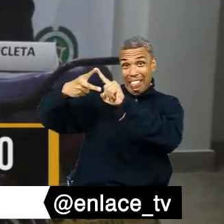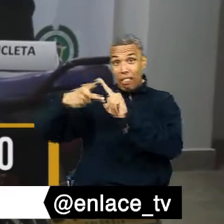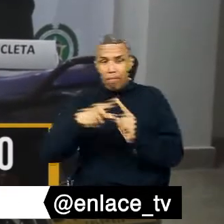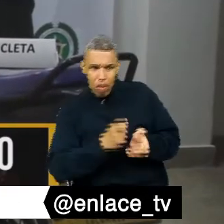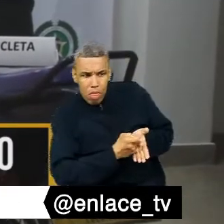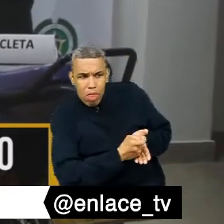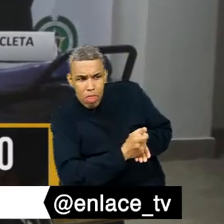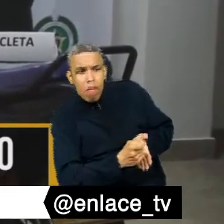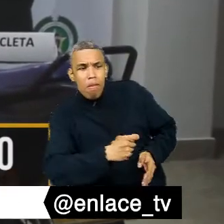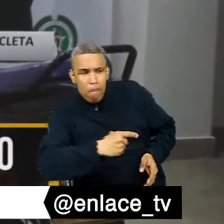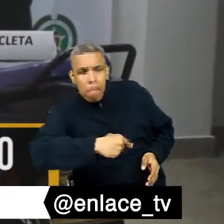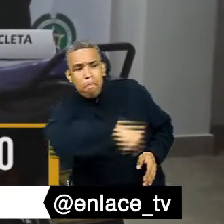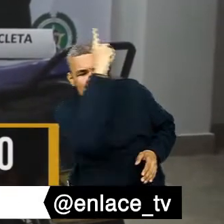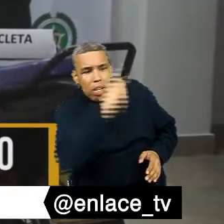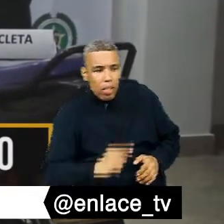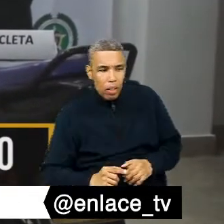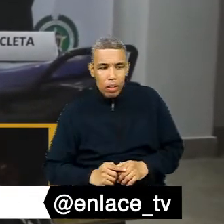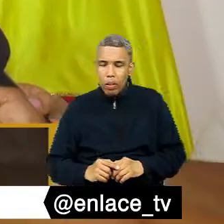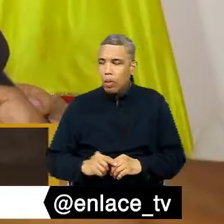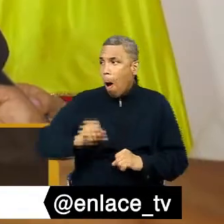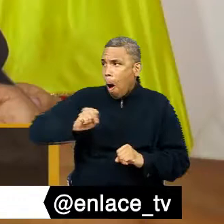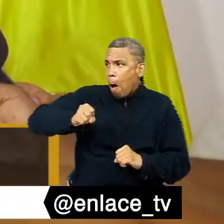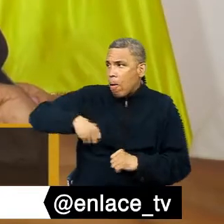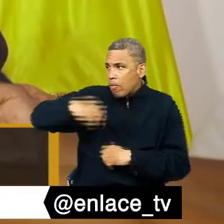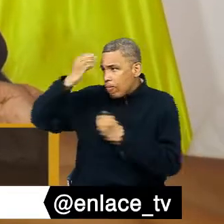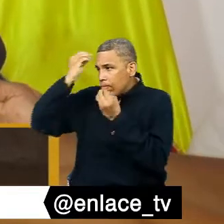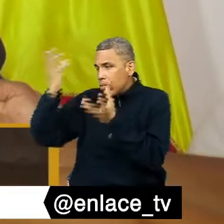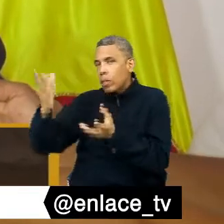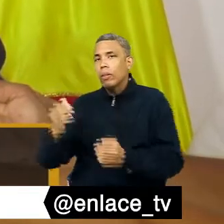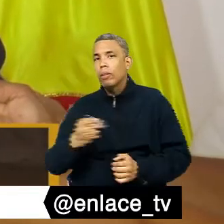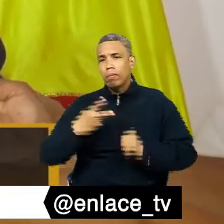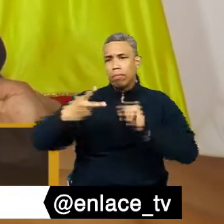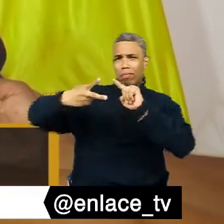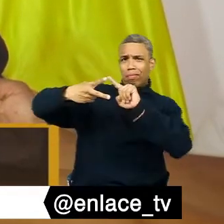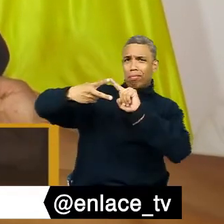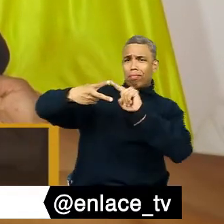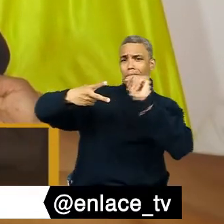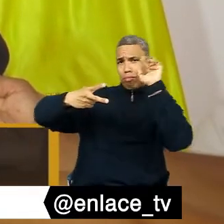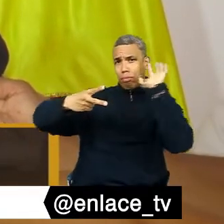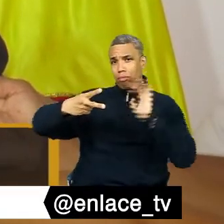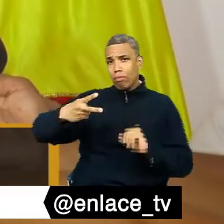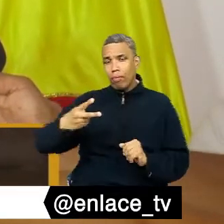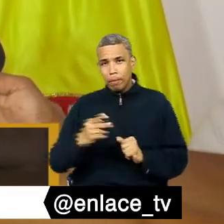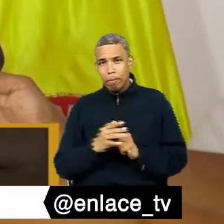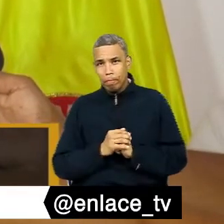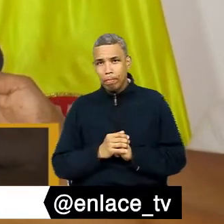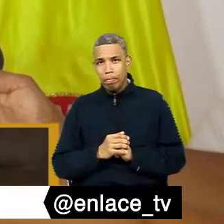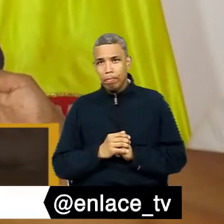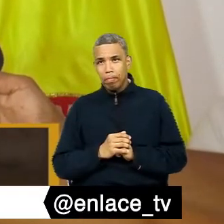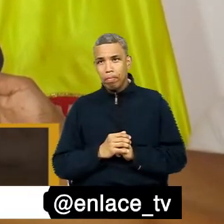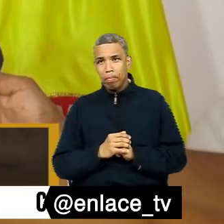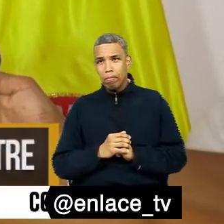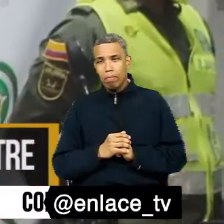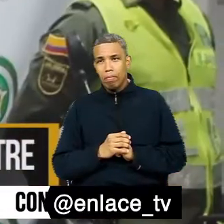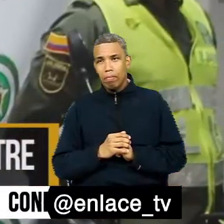adulto tiene una edad de 18 años y con anterioridad pues presenta unos registros por algunos